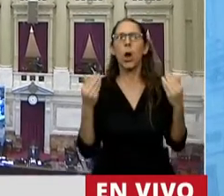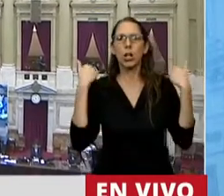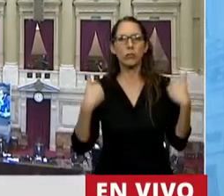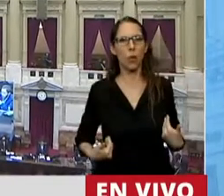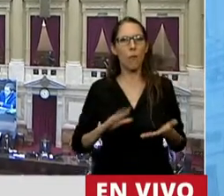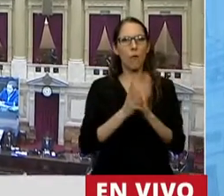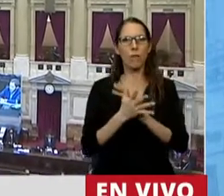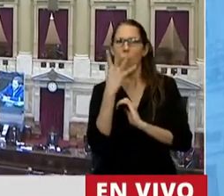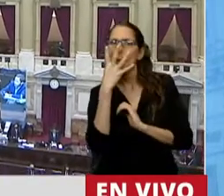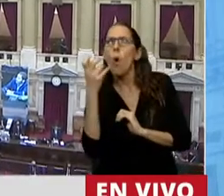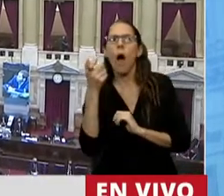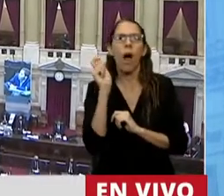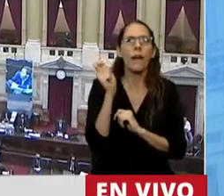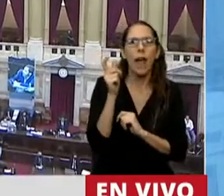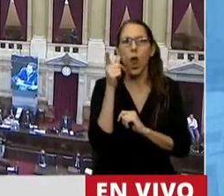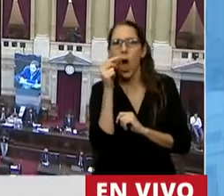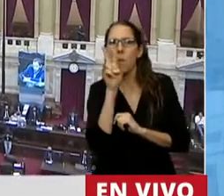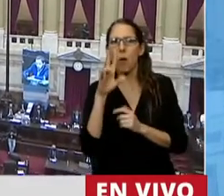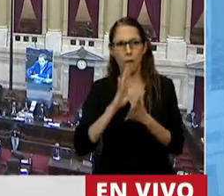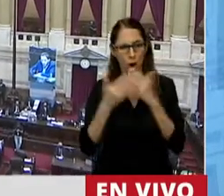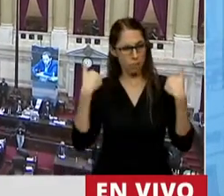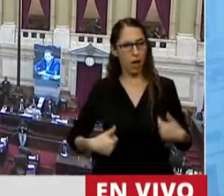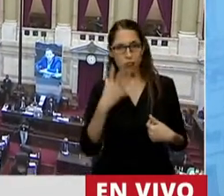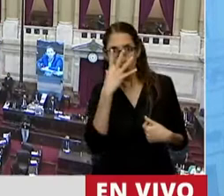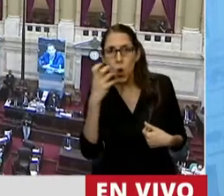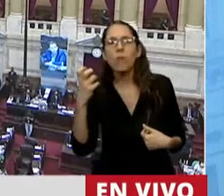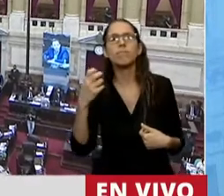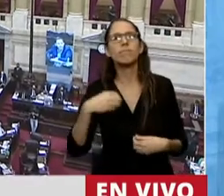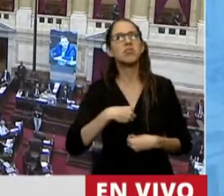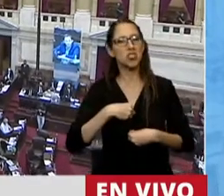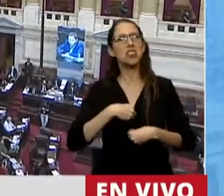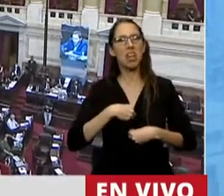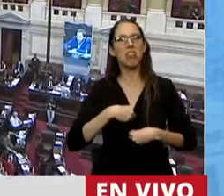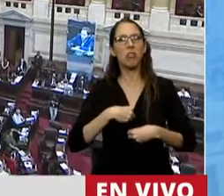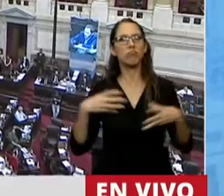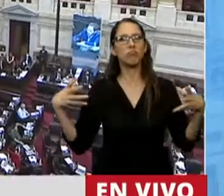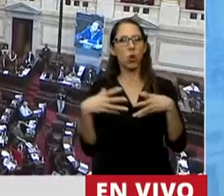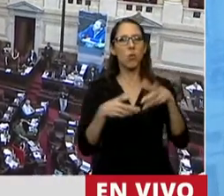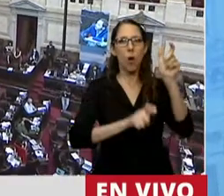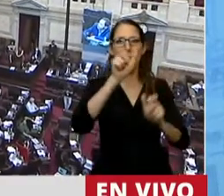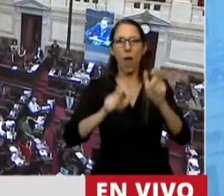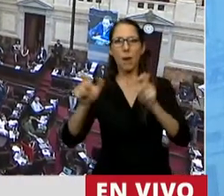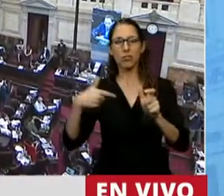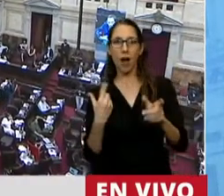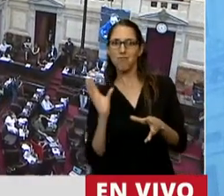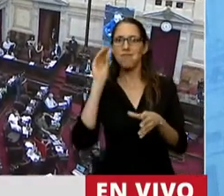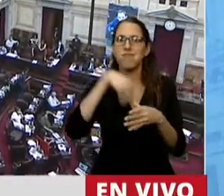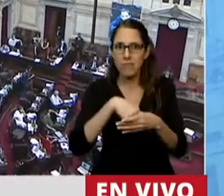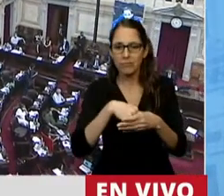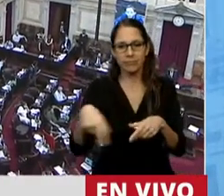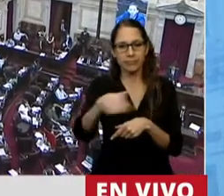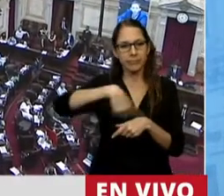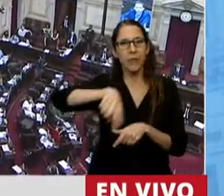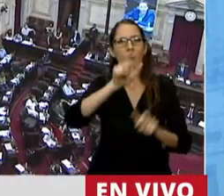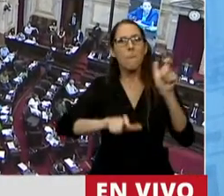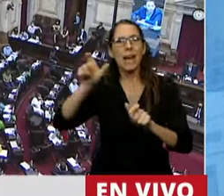sexual me siento parte de un grupo de personas que durante mucho tiempo